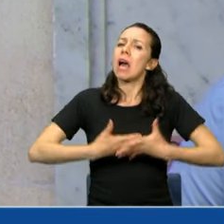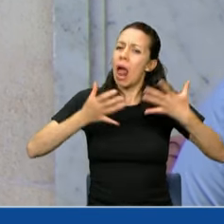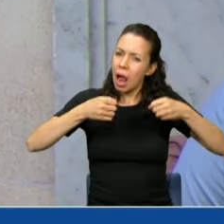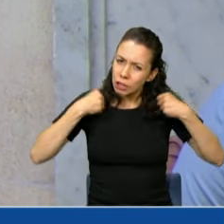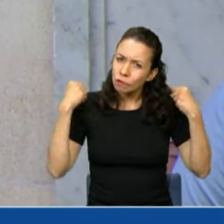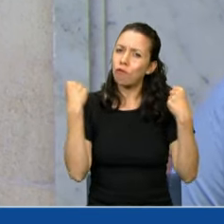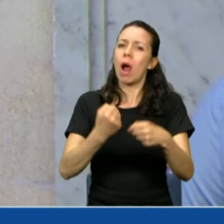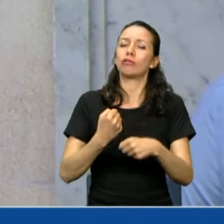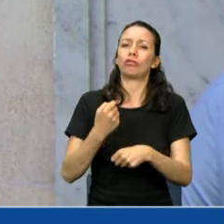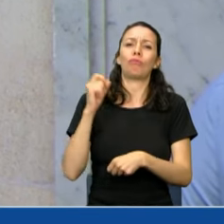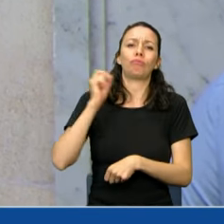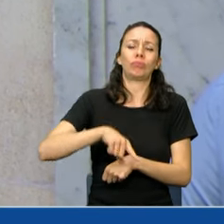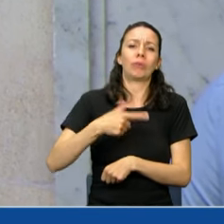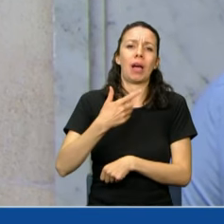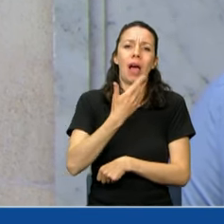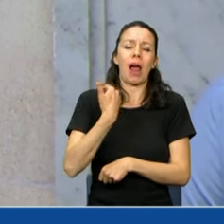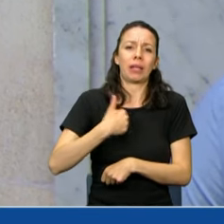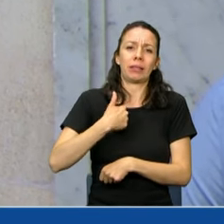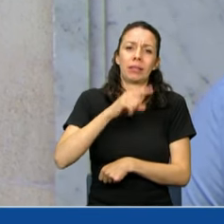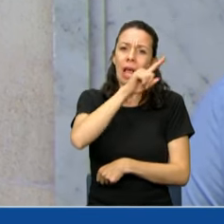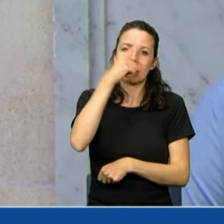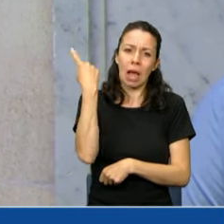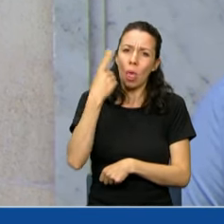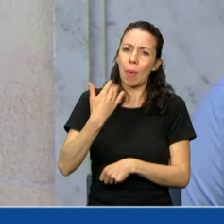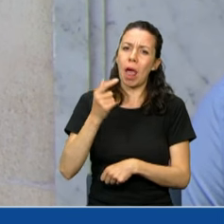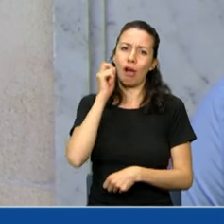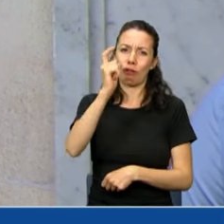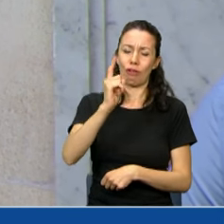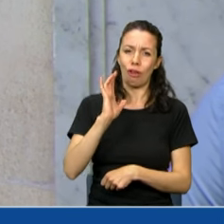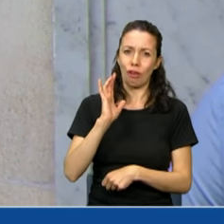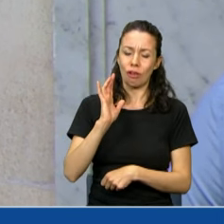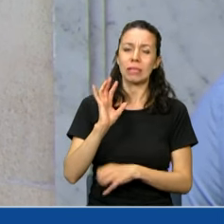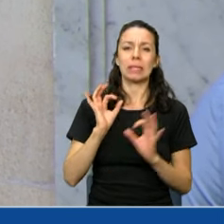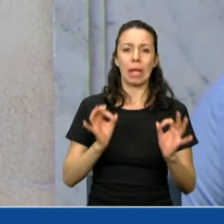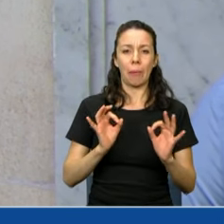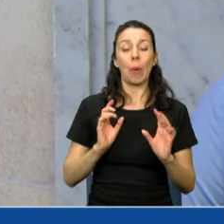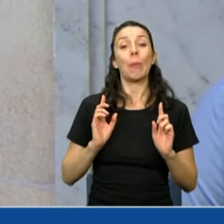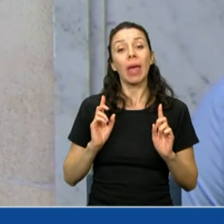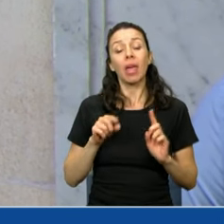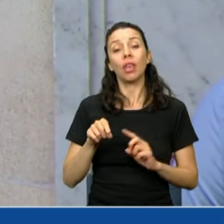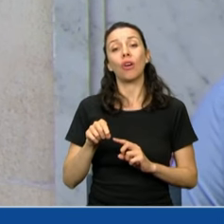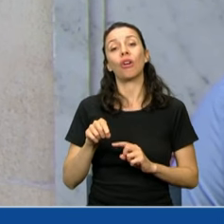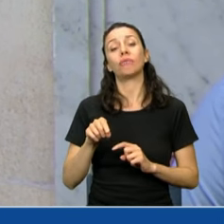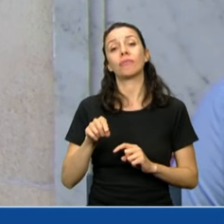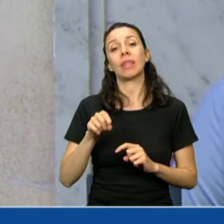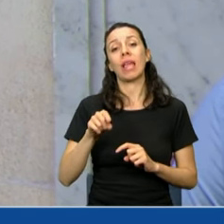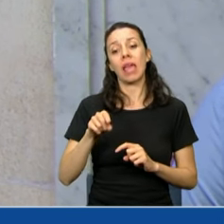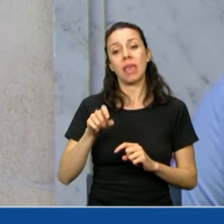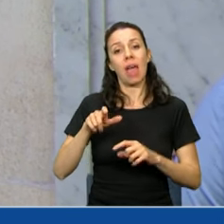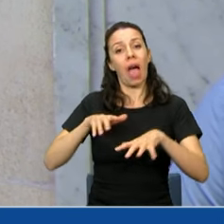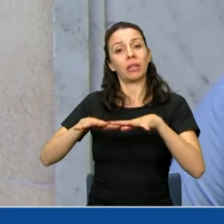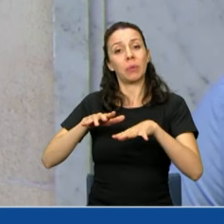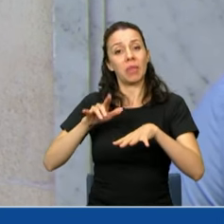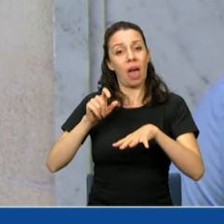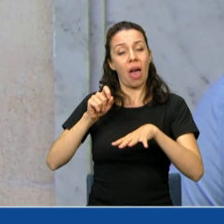el estado argentino para que esto se lleve a cabo pero claramente este es una actividad que